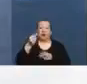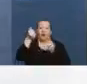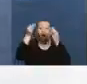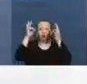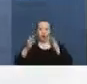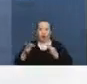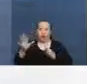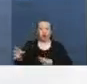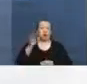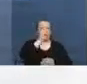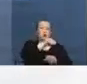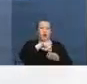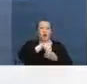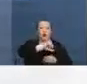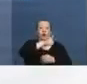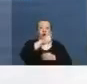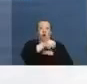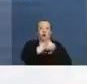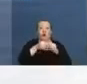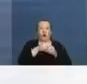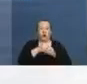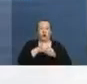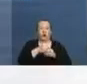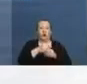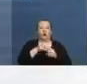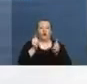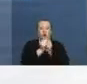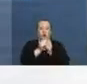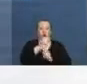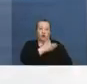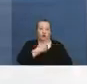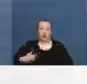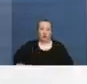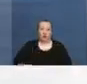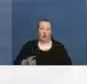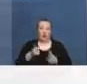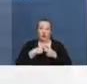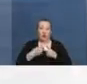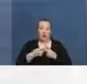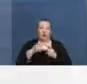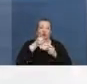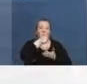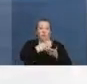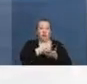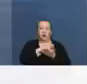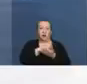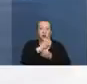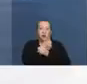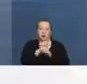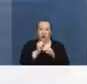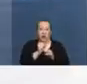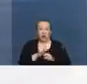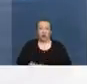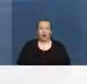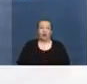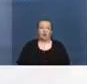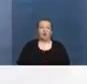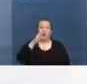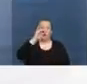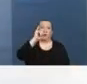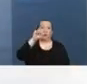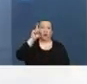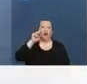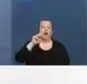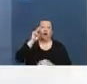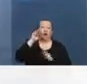trabajar en aquel en organismos acreedores el estado entonces que lo que hace íñigo salvador el por color de trujillo dice que el banco y tramitan desarrollo en es